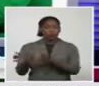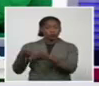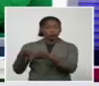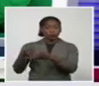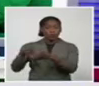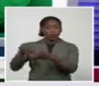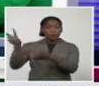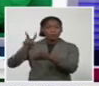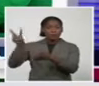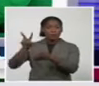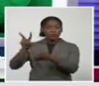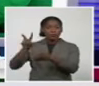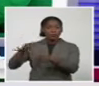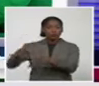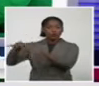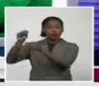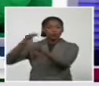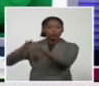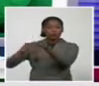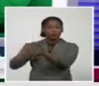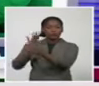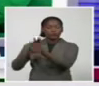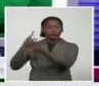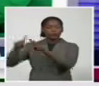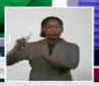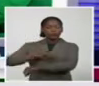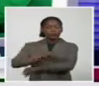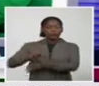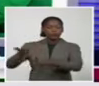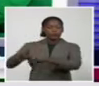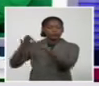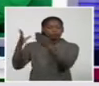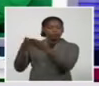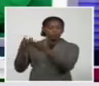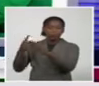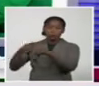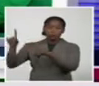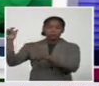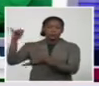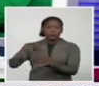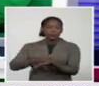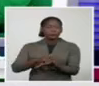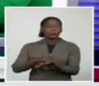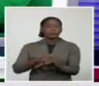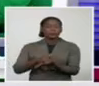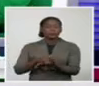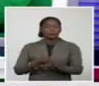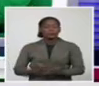el extranjero, y ya se acumulan desde el inicio de la pandemia